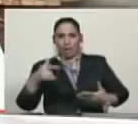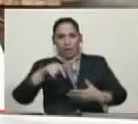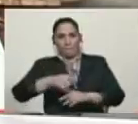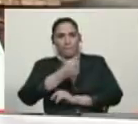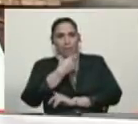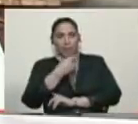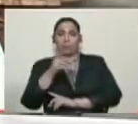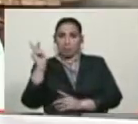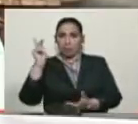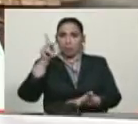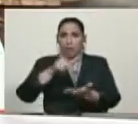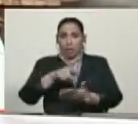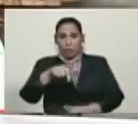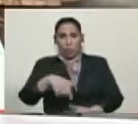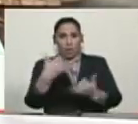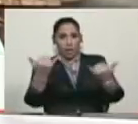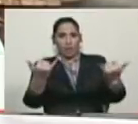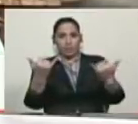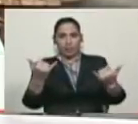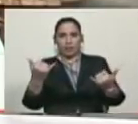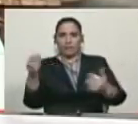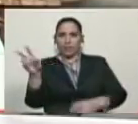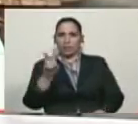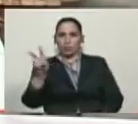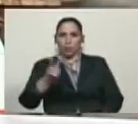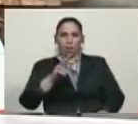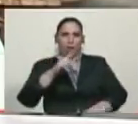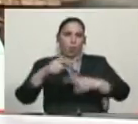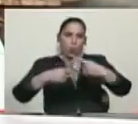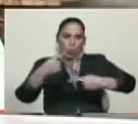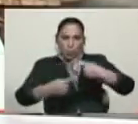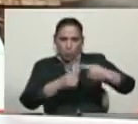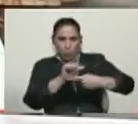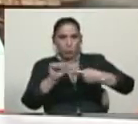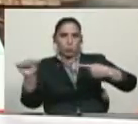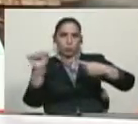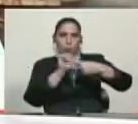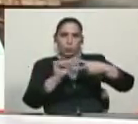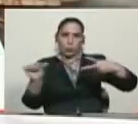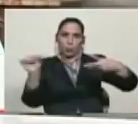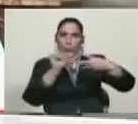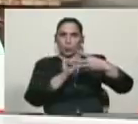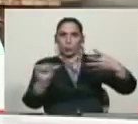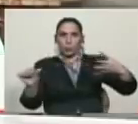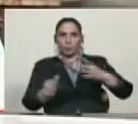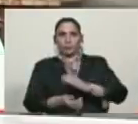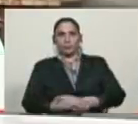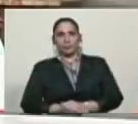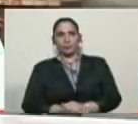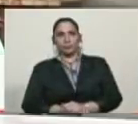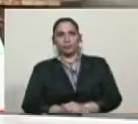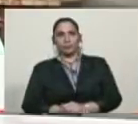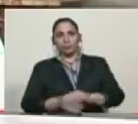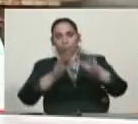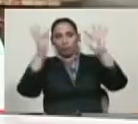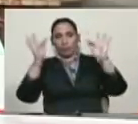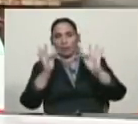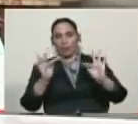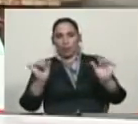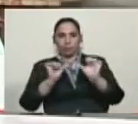venezuela todas las semanas toda la semana de manera